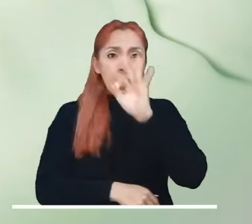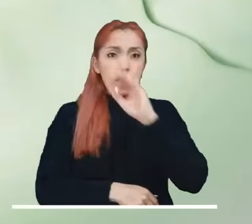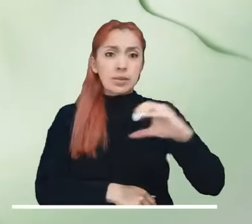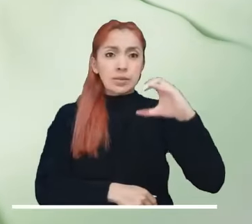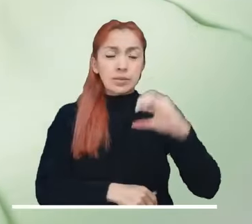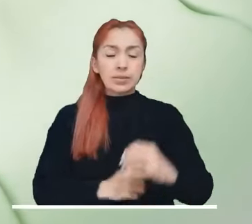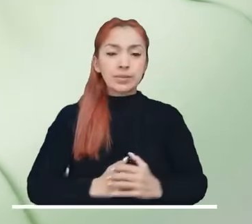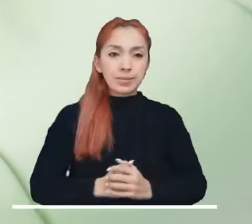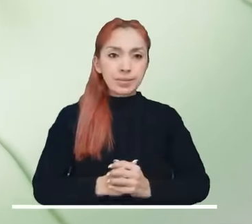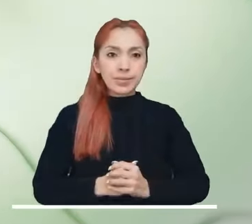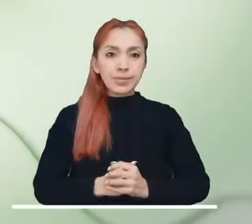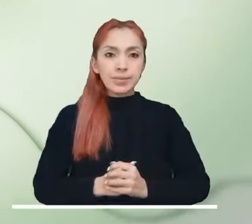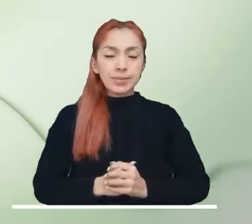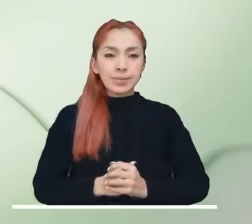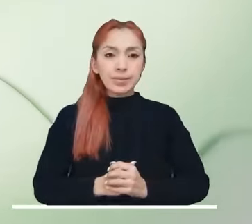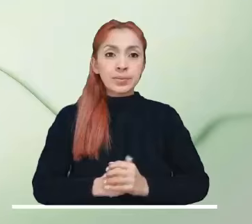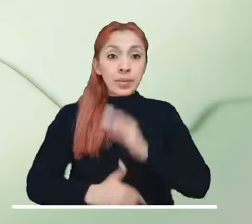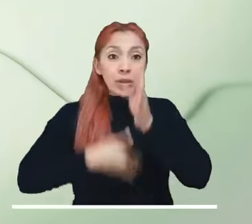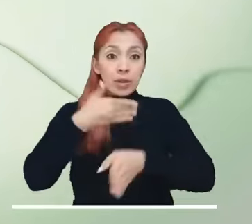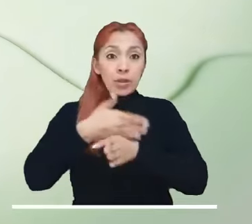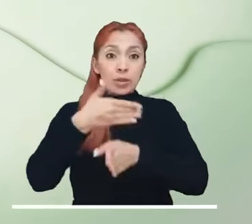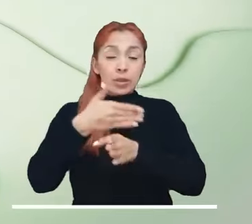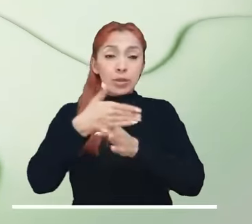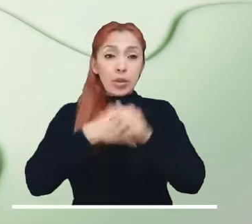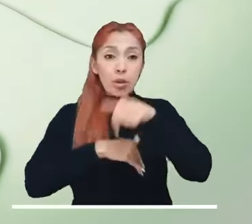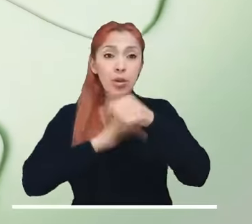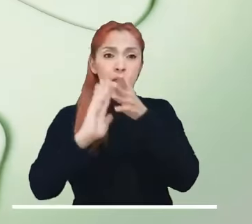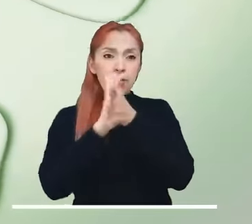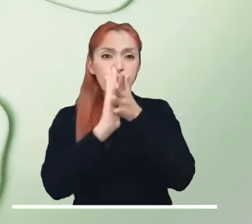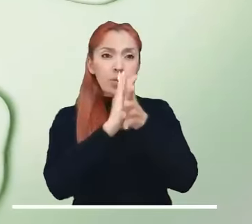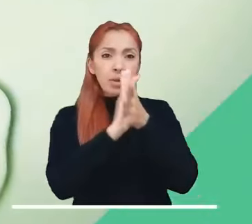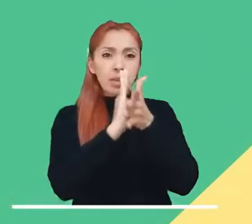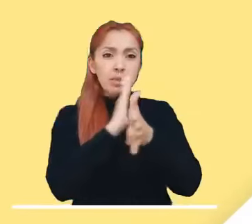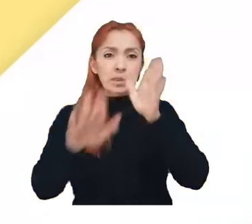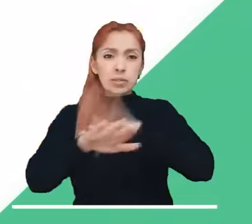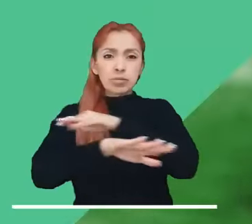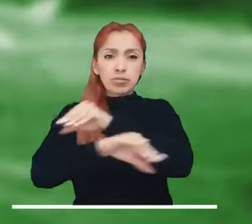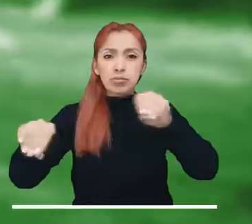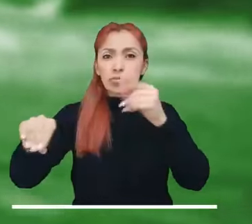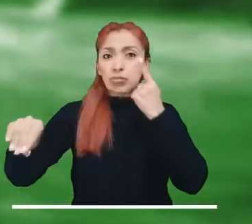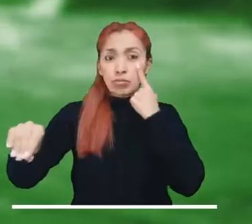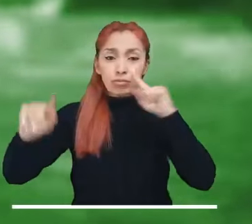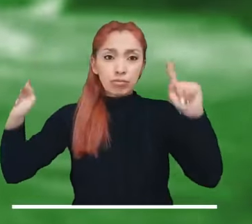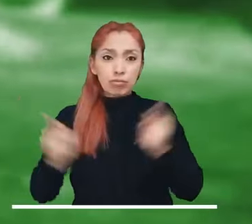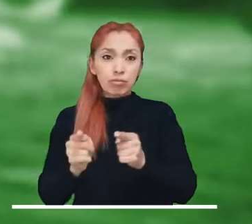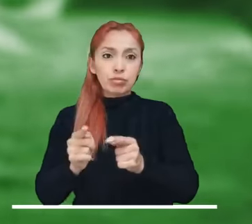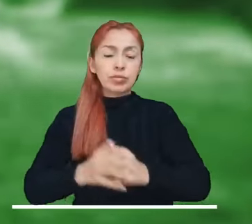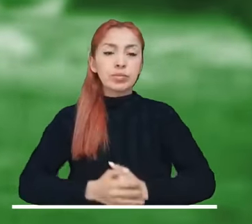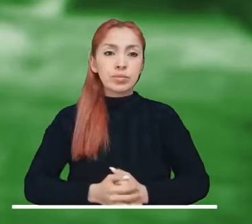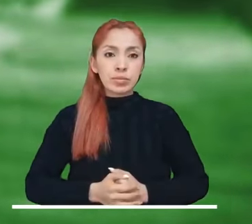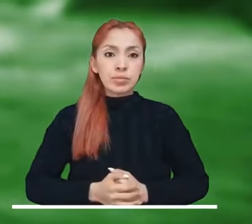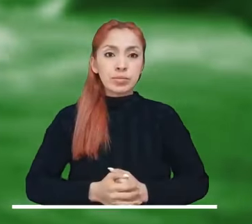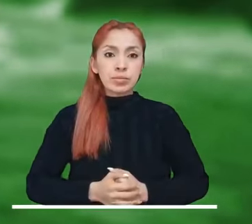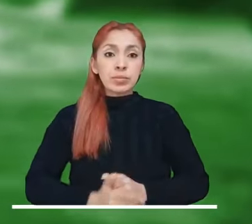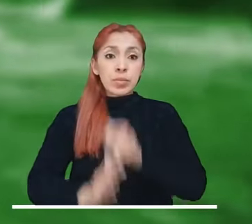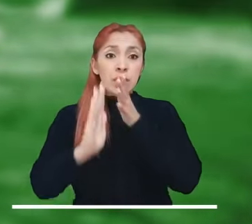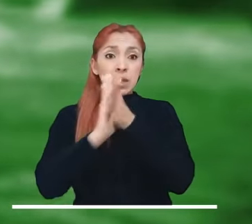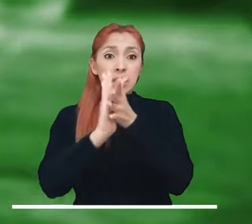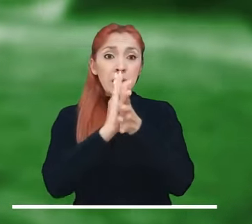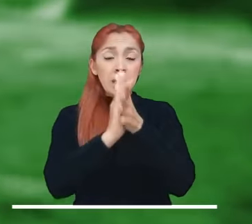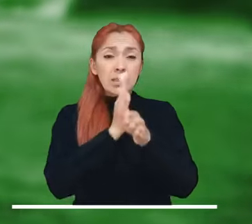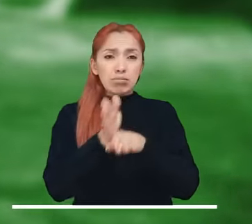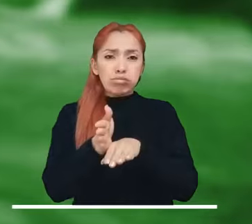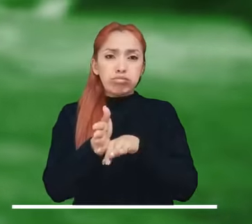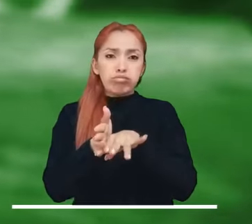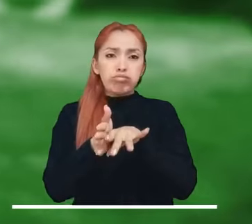el noroccidente. La mínima será de 9 grados centígrados. Inicie el día informado gracias al siguiente